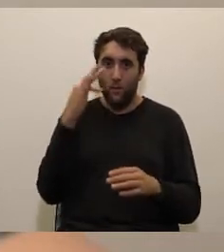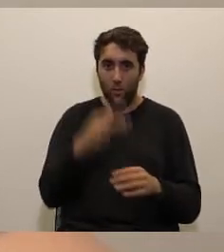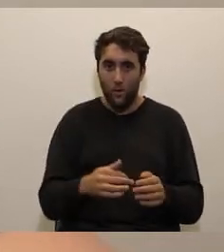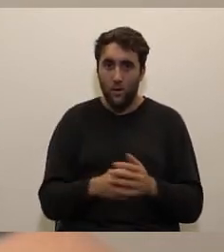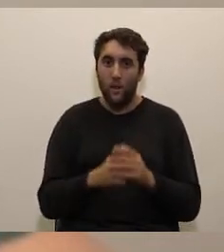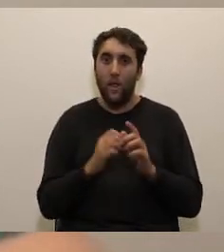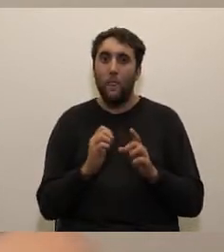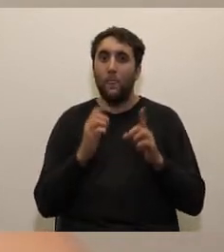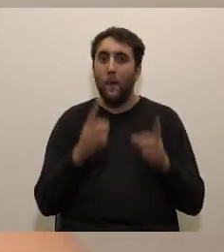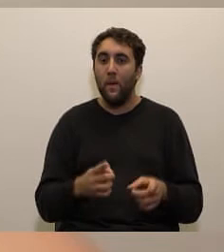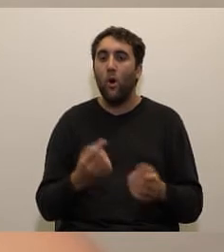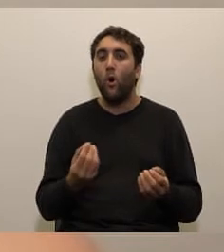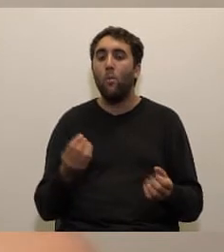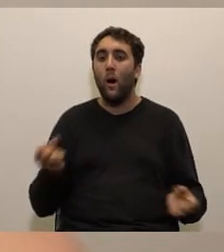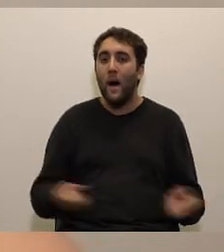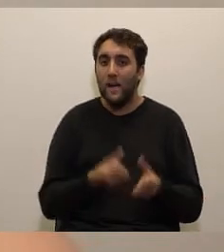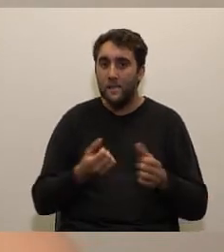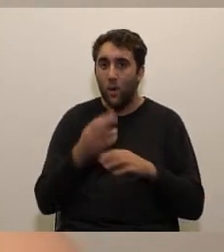ni tampoco en el uso.